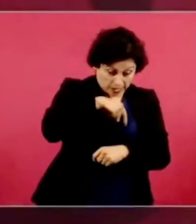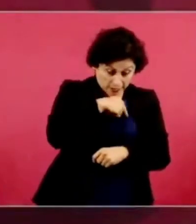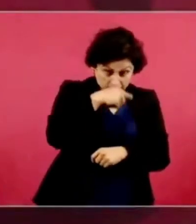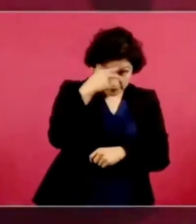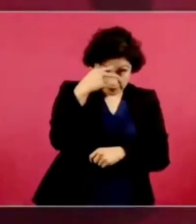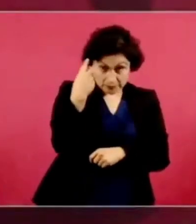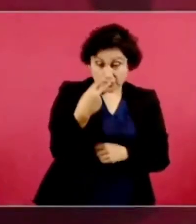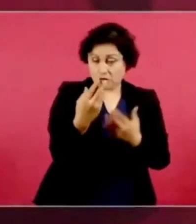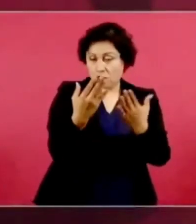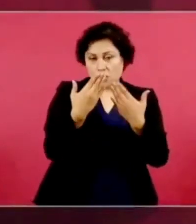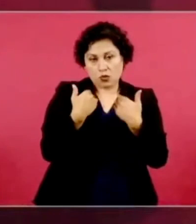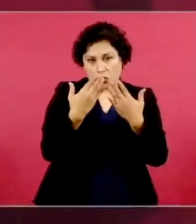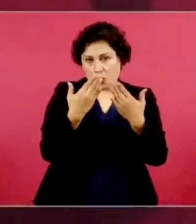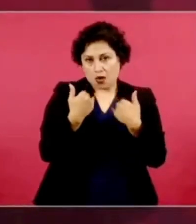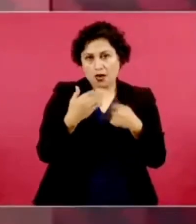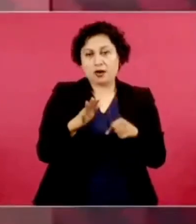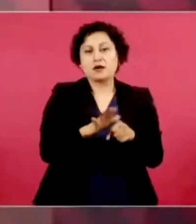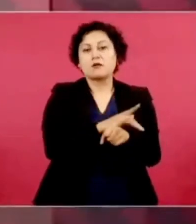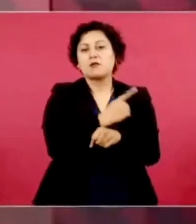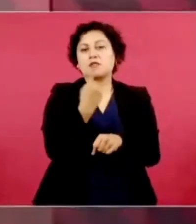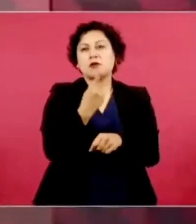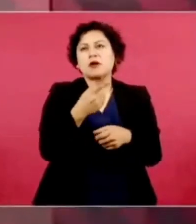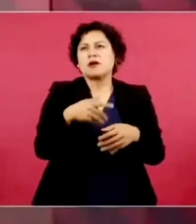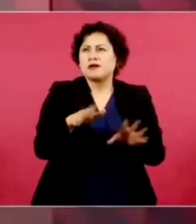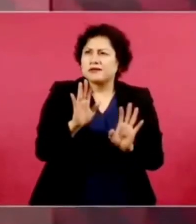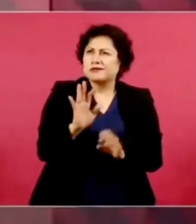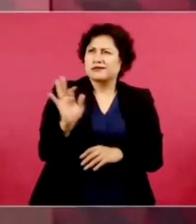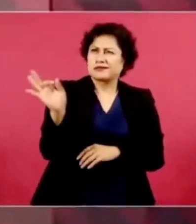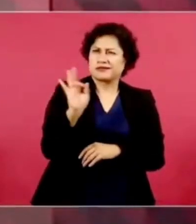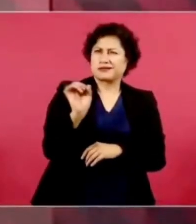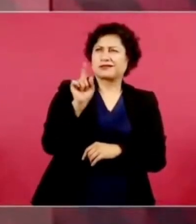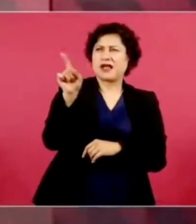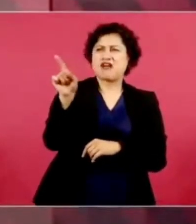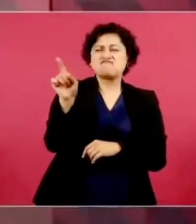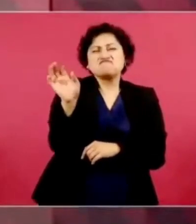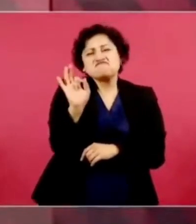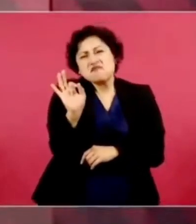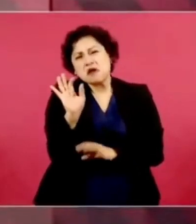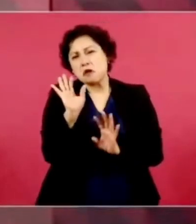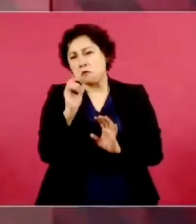a lo mejor sí lo hay, no creo, pero